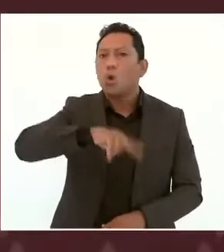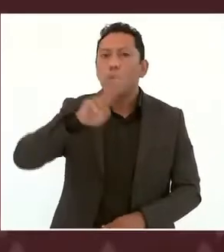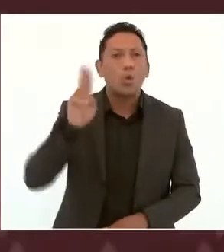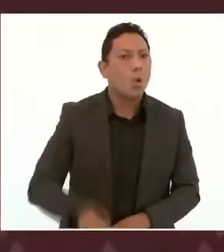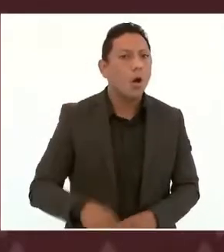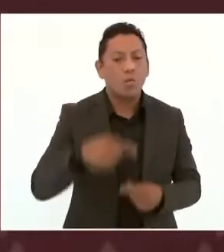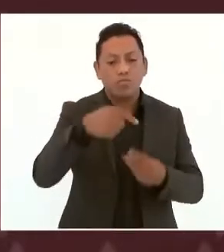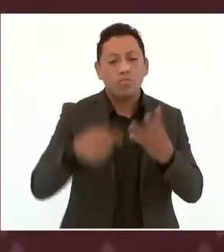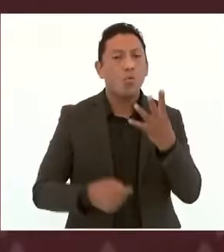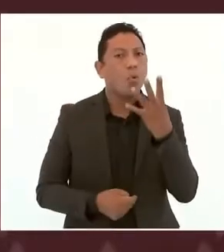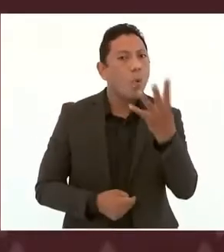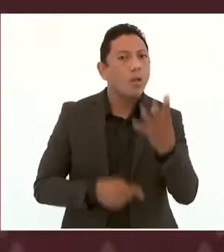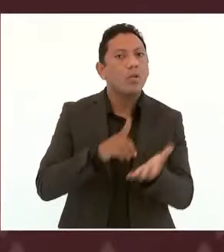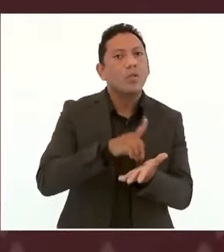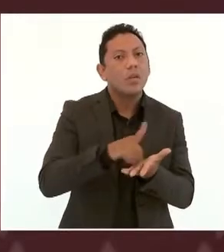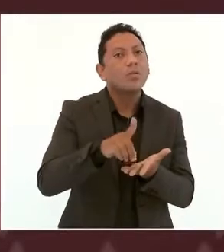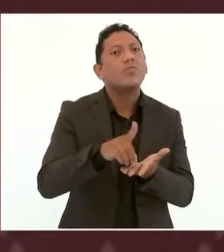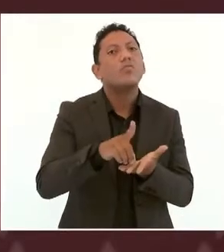4 derechos.